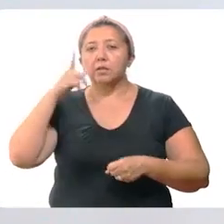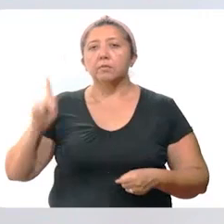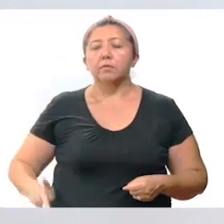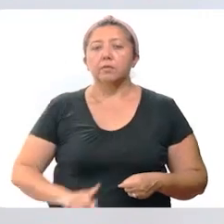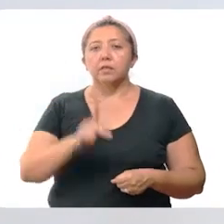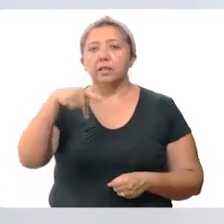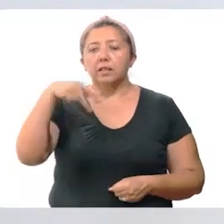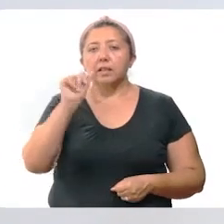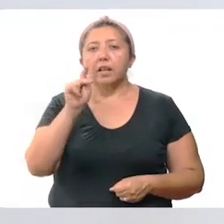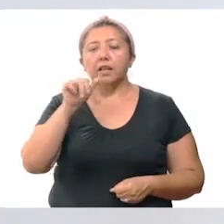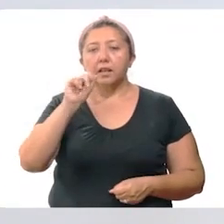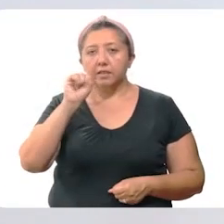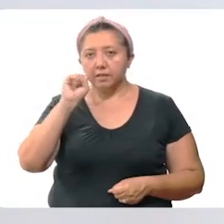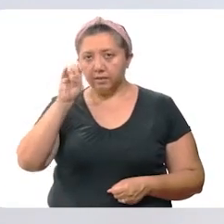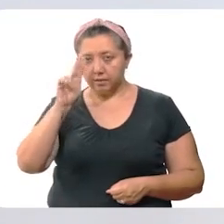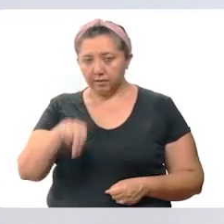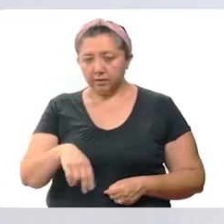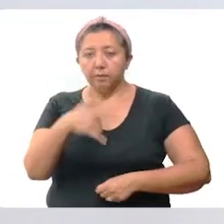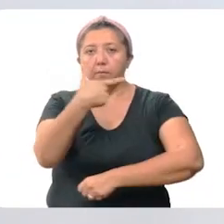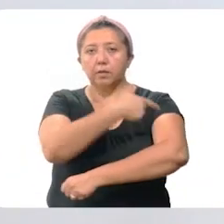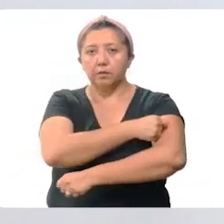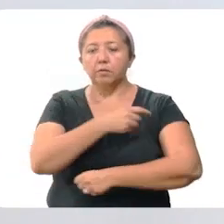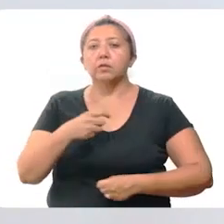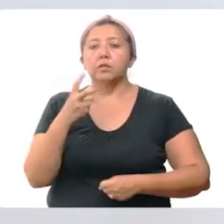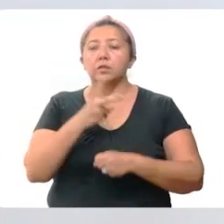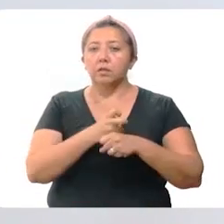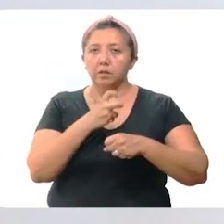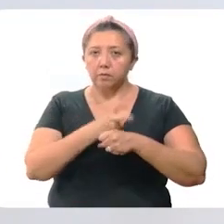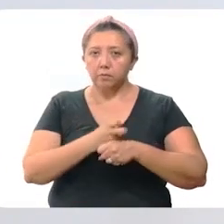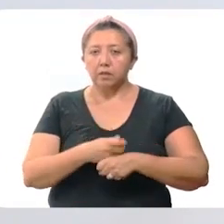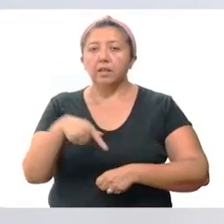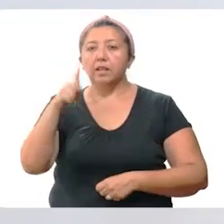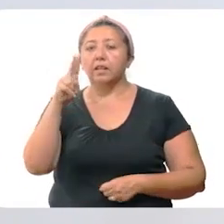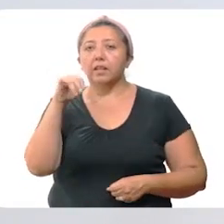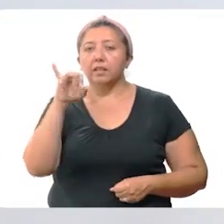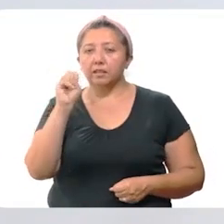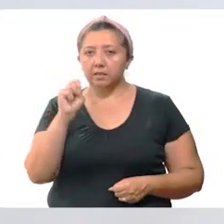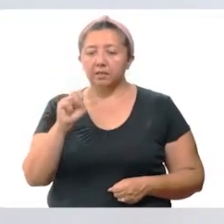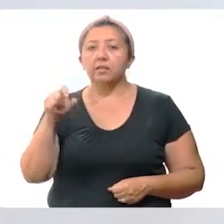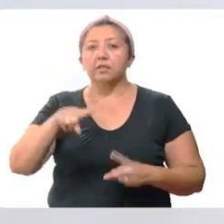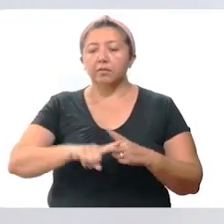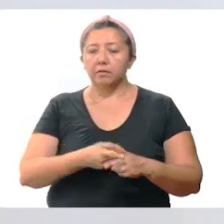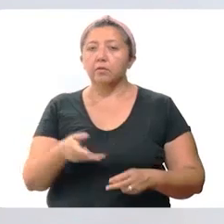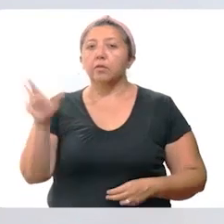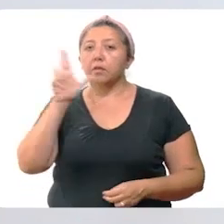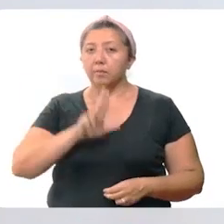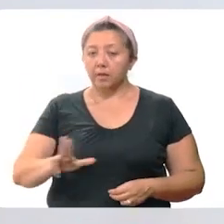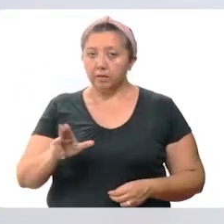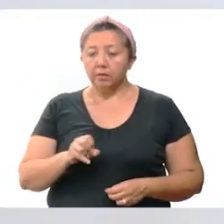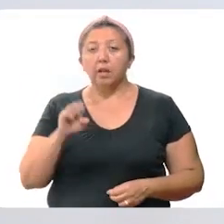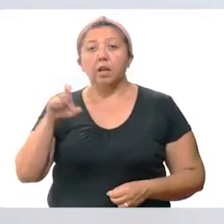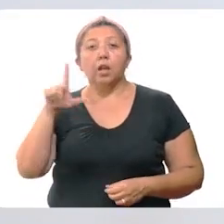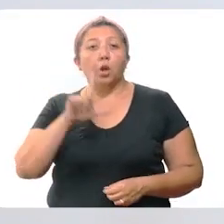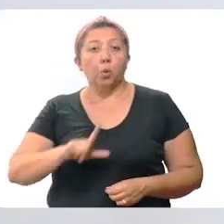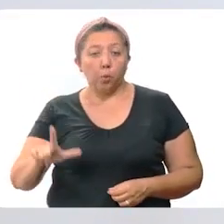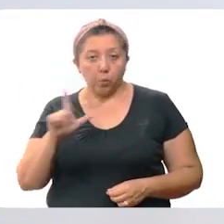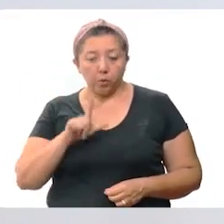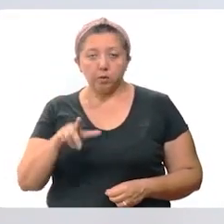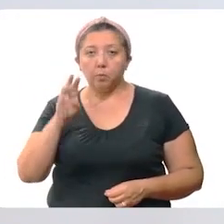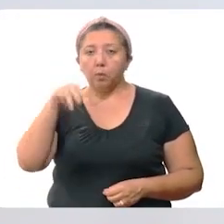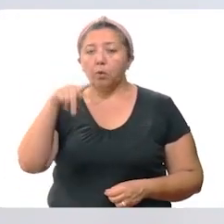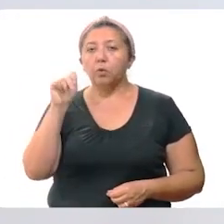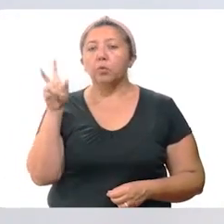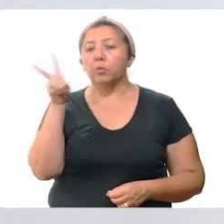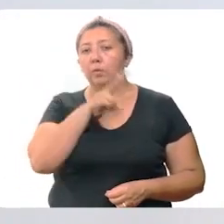del municipio de Canacín. La jornada de vacunación de segundas dosis en Canacín comenzó el martes. El lunes, los adultos mayores de